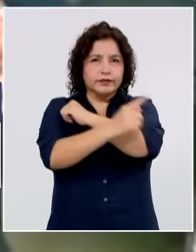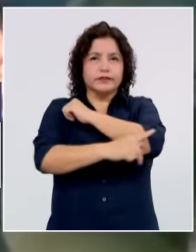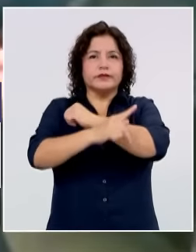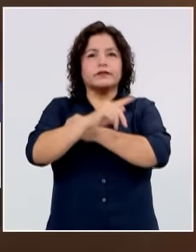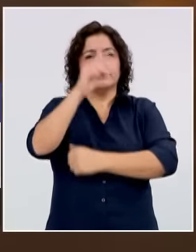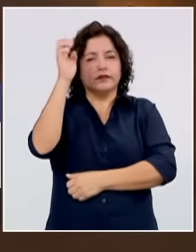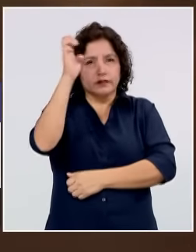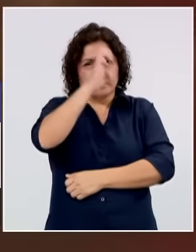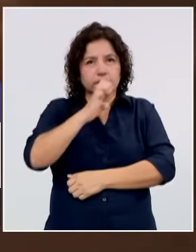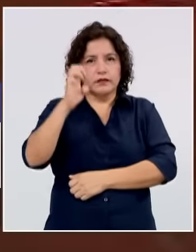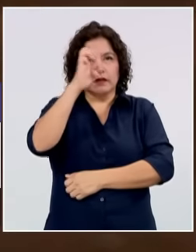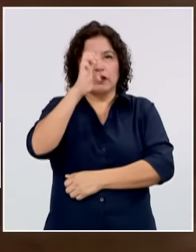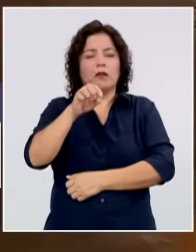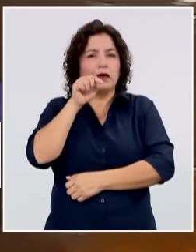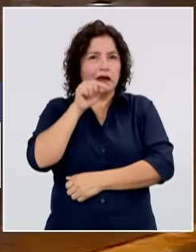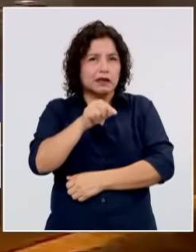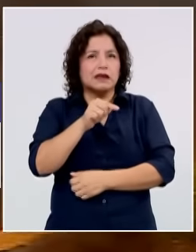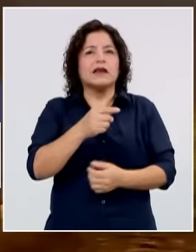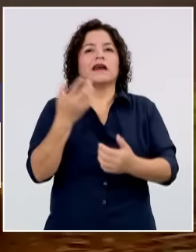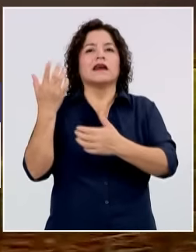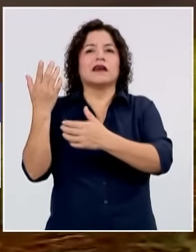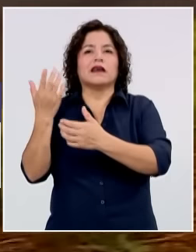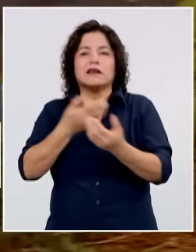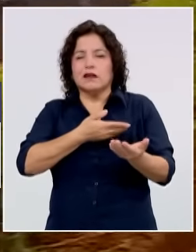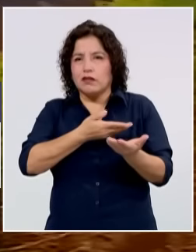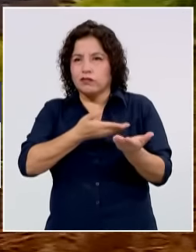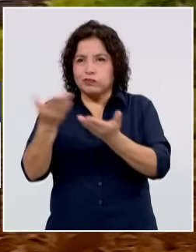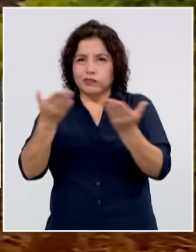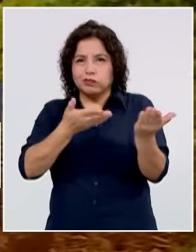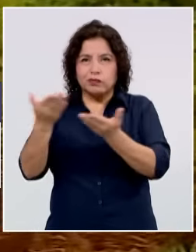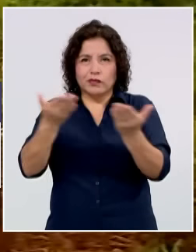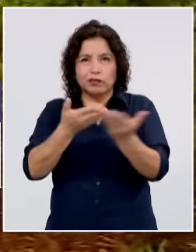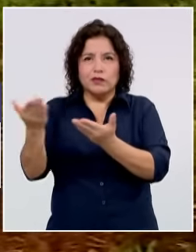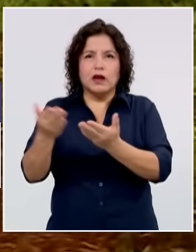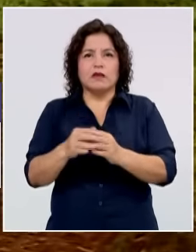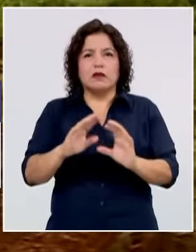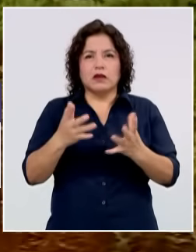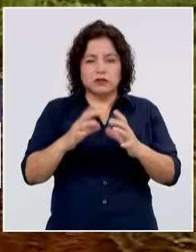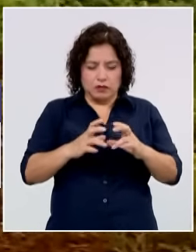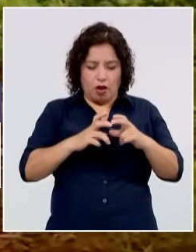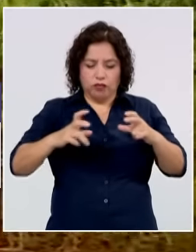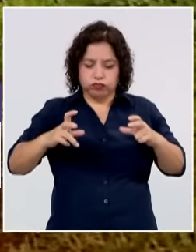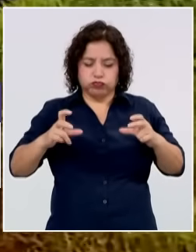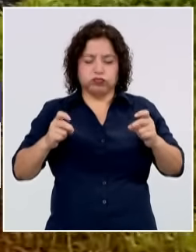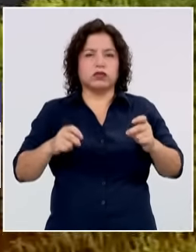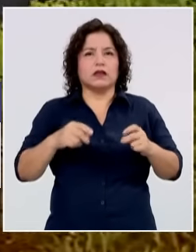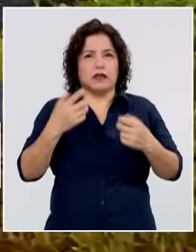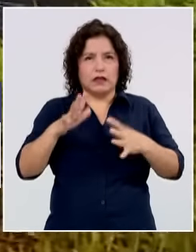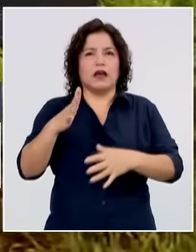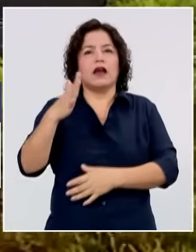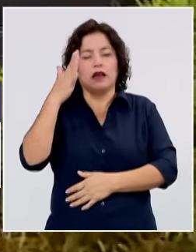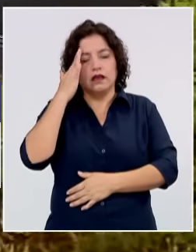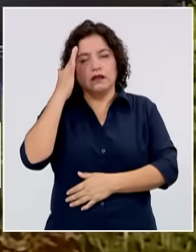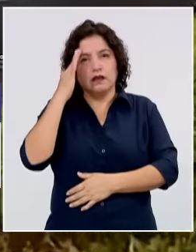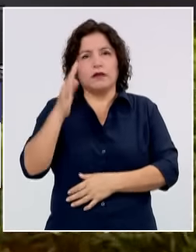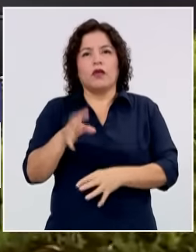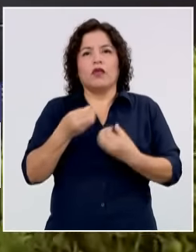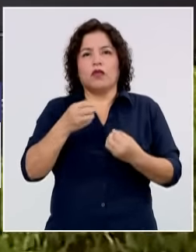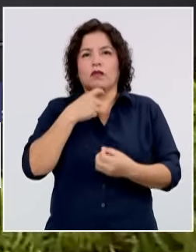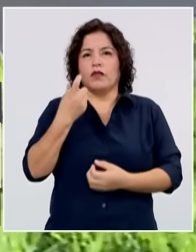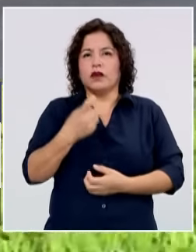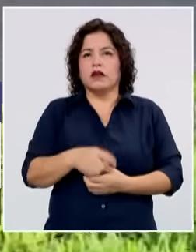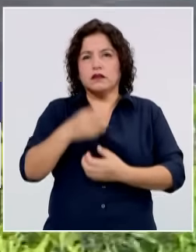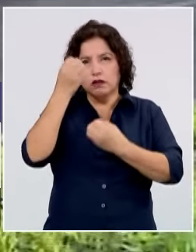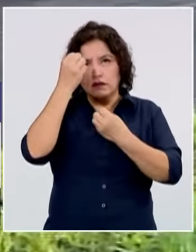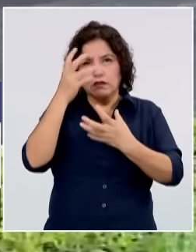eh distribuía esta droga estos lotes son como ladrillos como ya hemos visto en varios reportes que hemos realizado informes que hemos